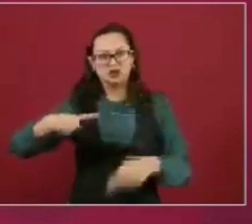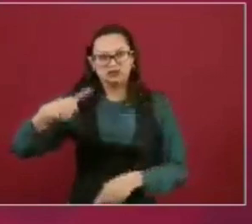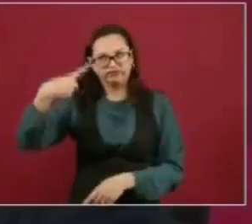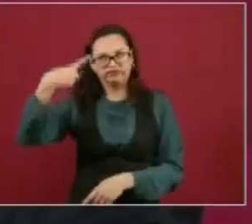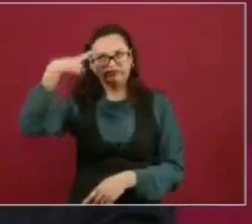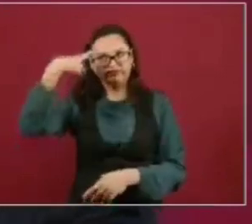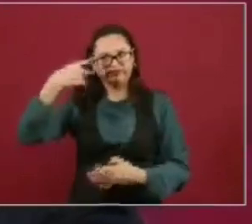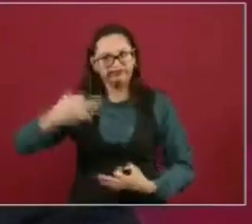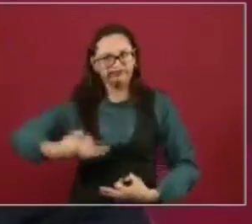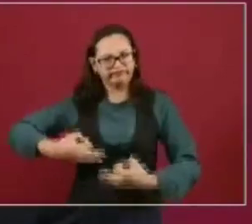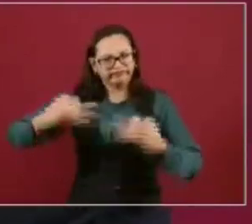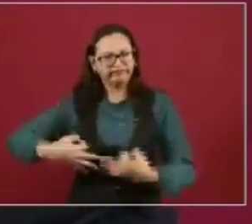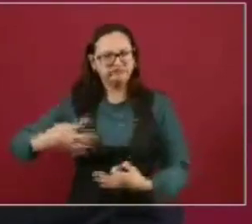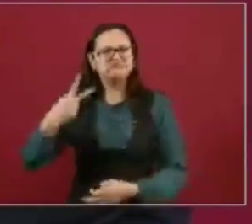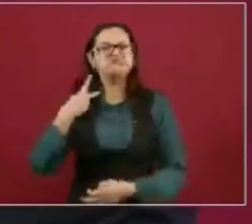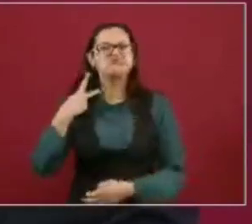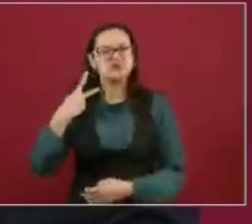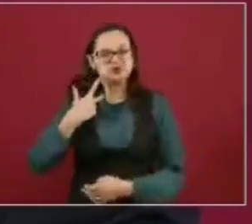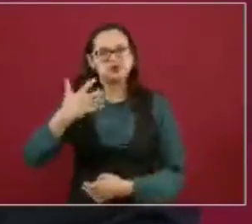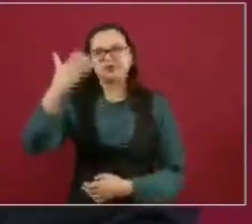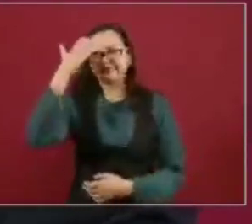política como nunca.